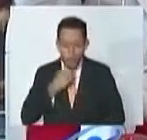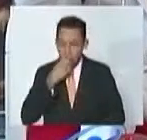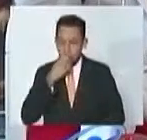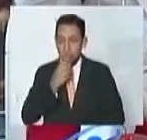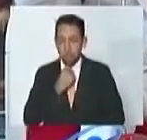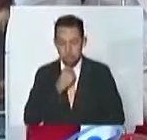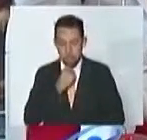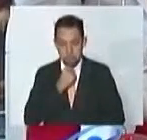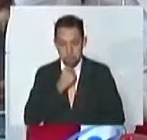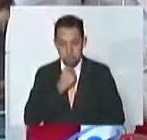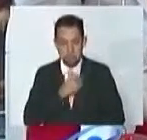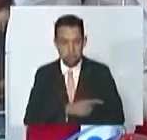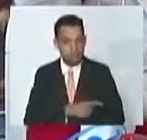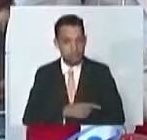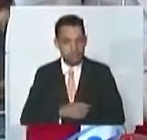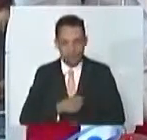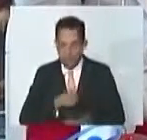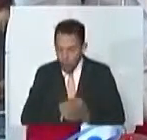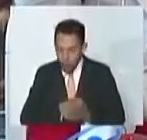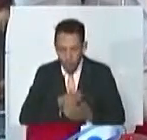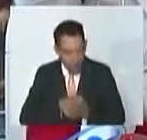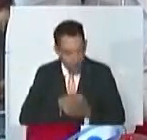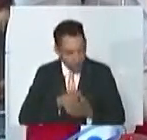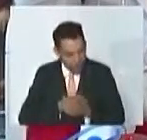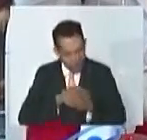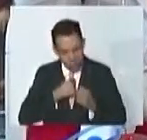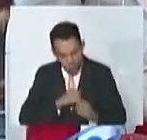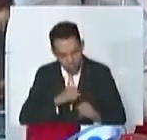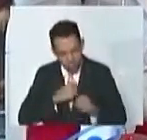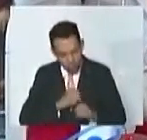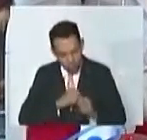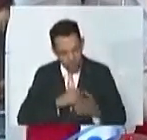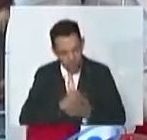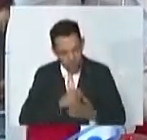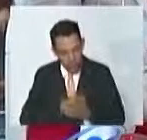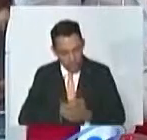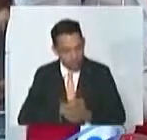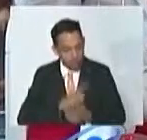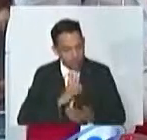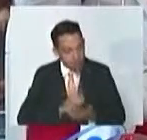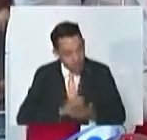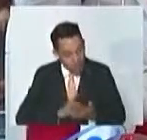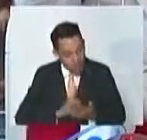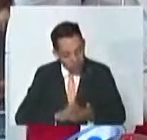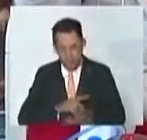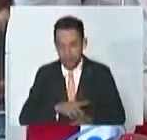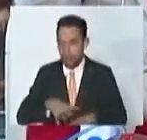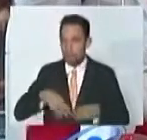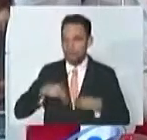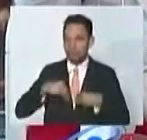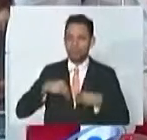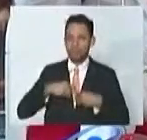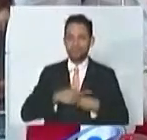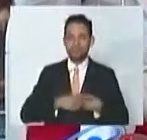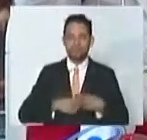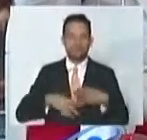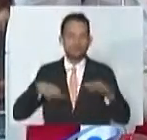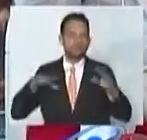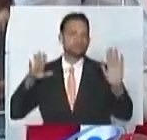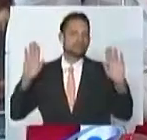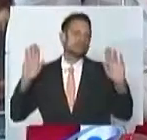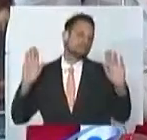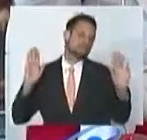que por más que le demos una orden no la escucha y por eso es remitida. Entonces dicen, no, tiene un